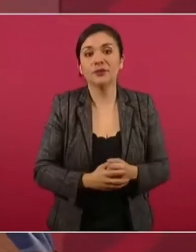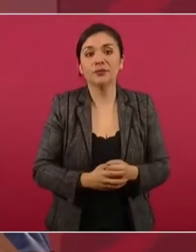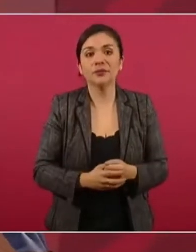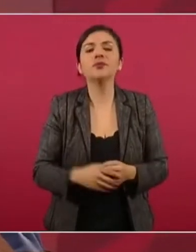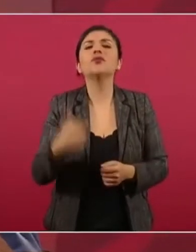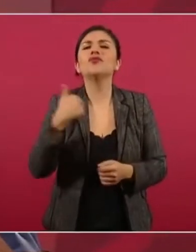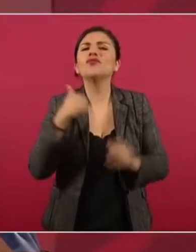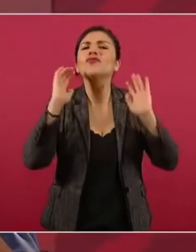una gira,